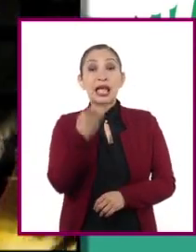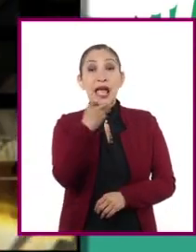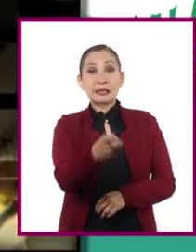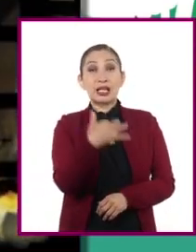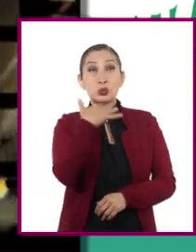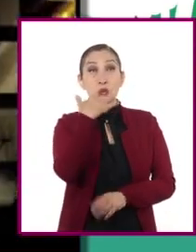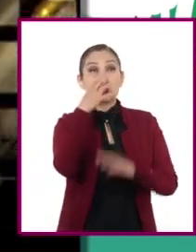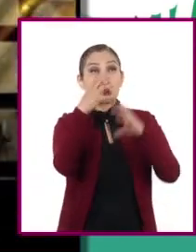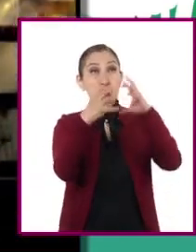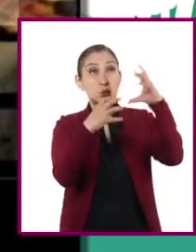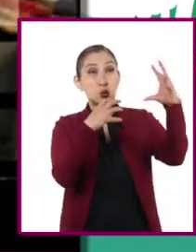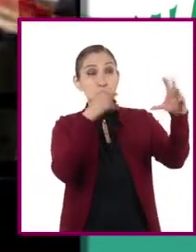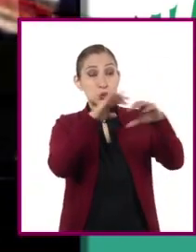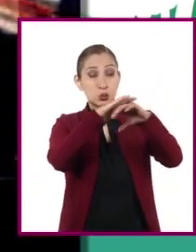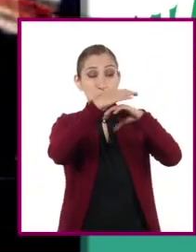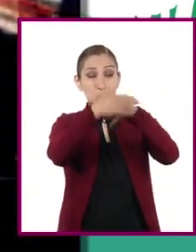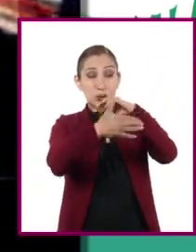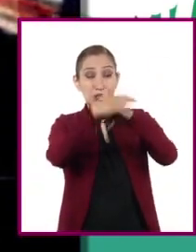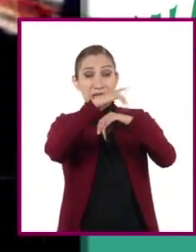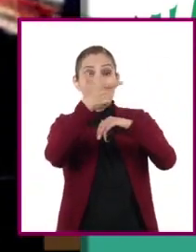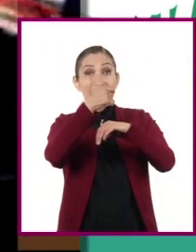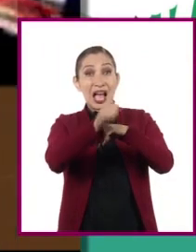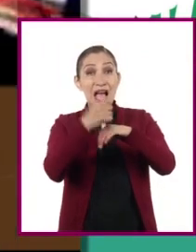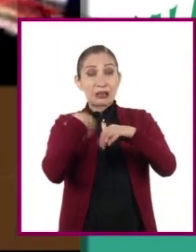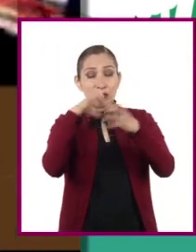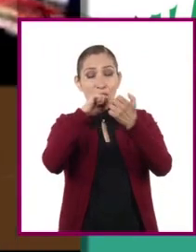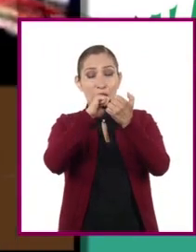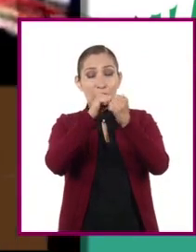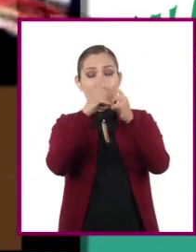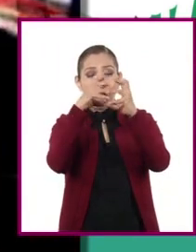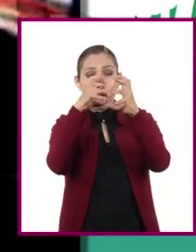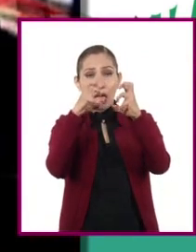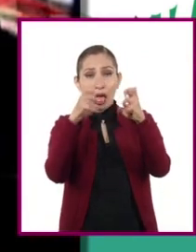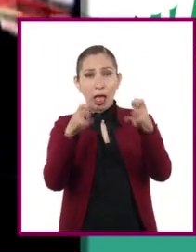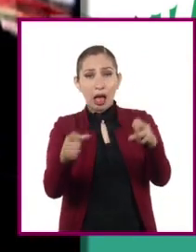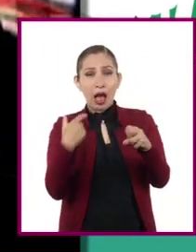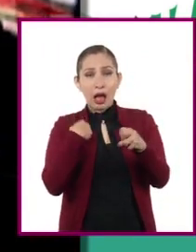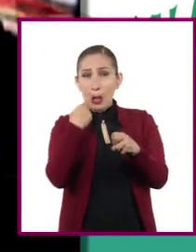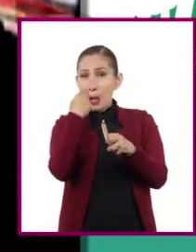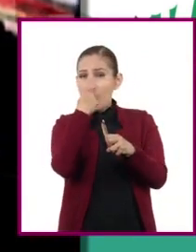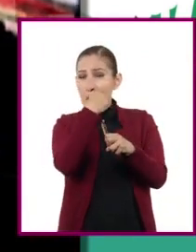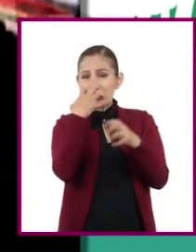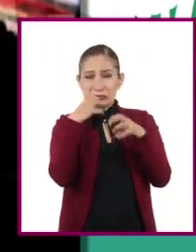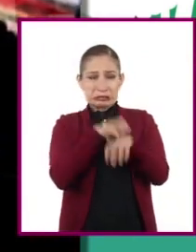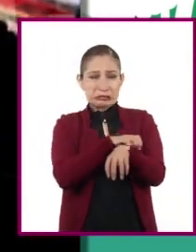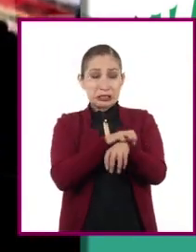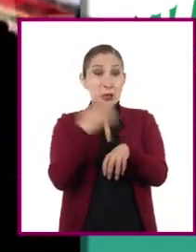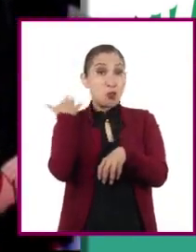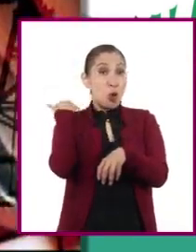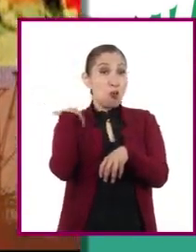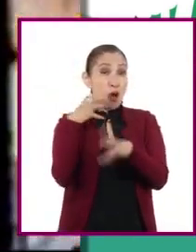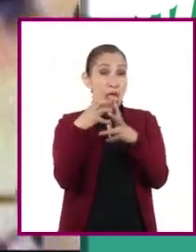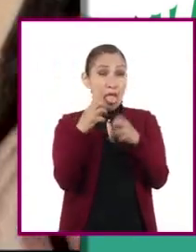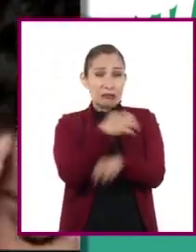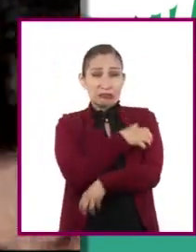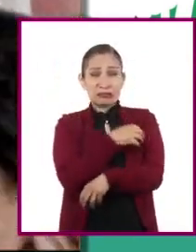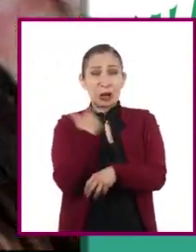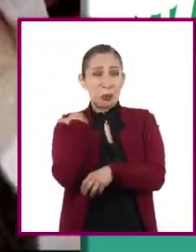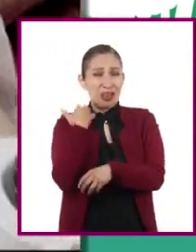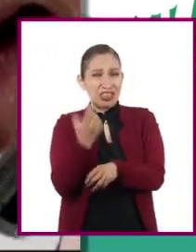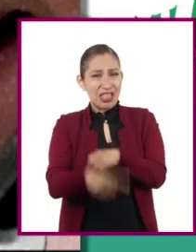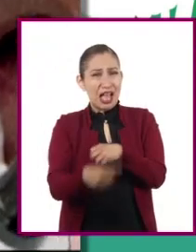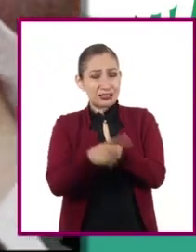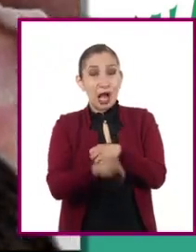Este contaminante de la troposfera es un gas oxidante que provoca la irritación de las mucosas y el tejido pulmonar. Los